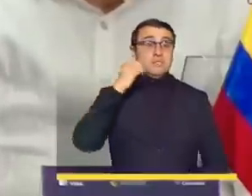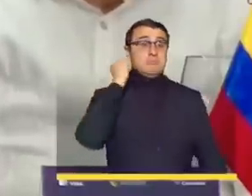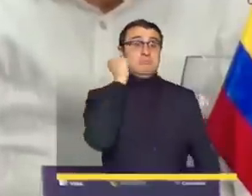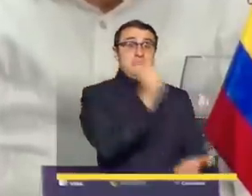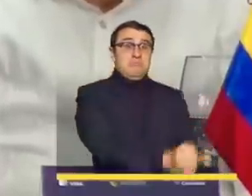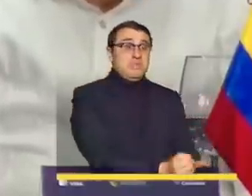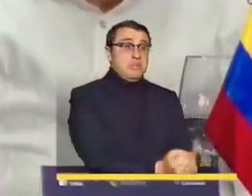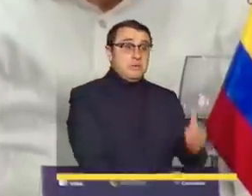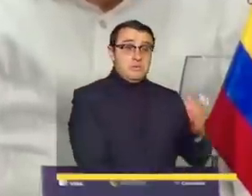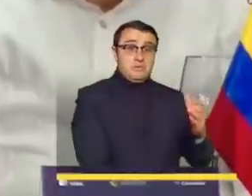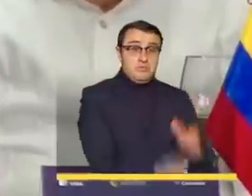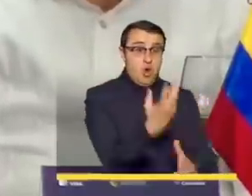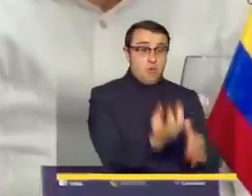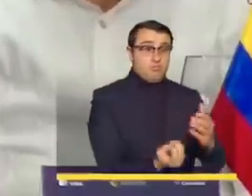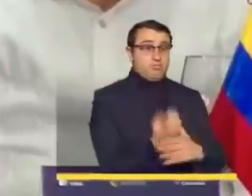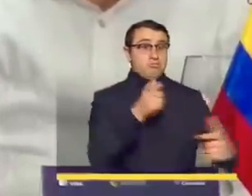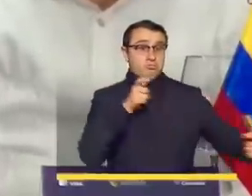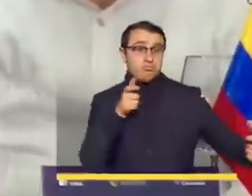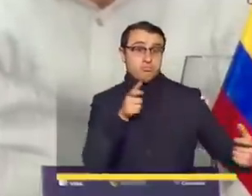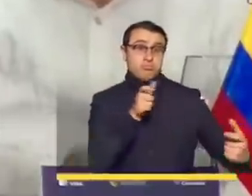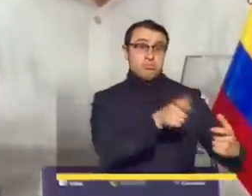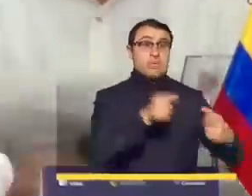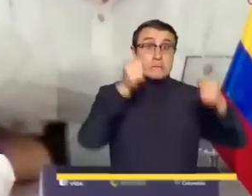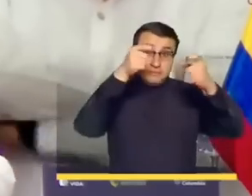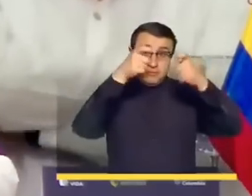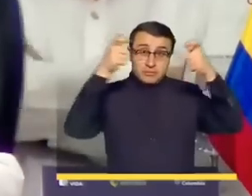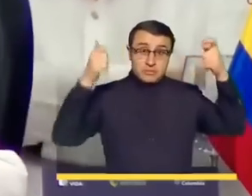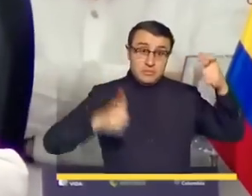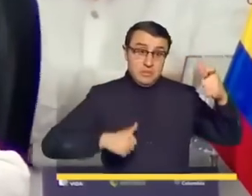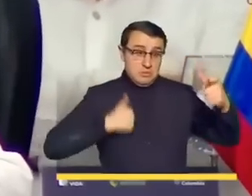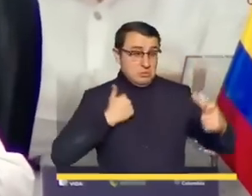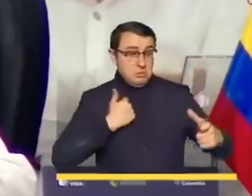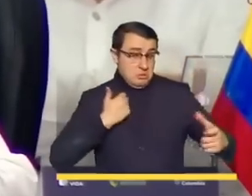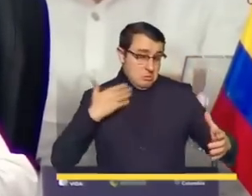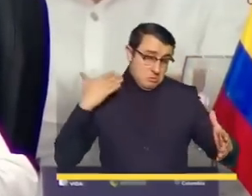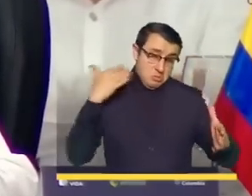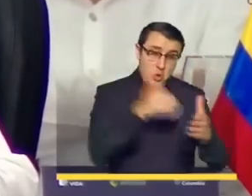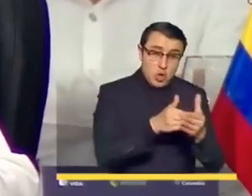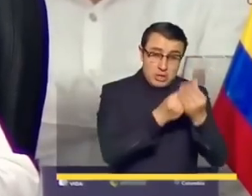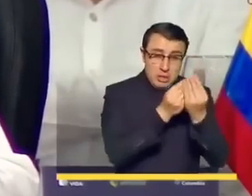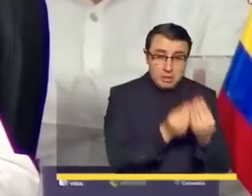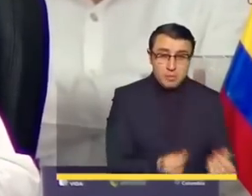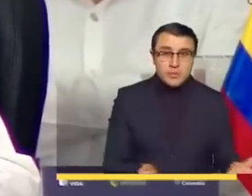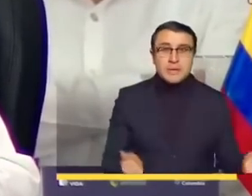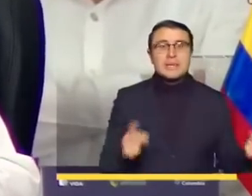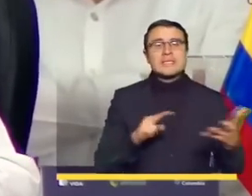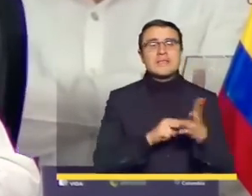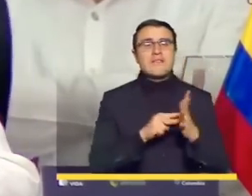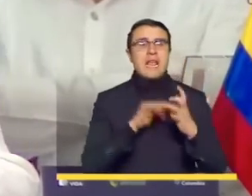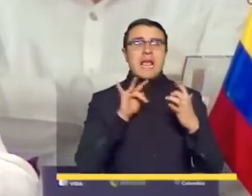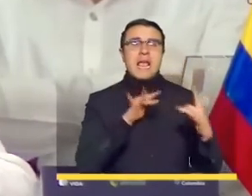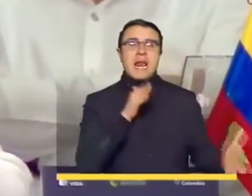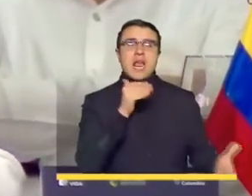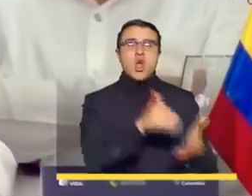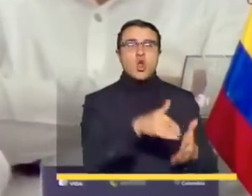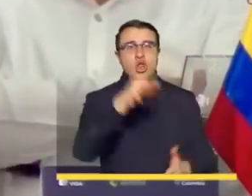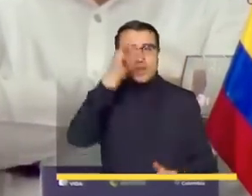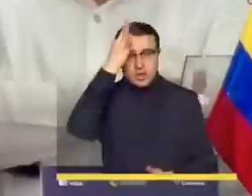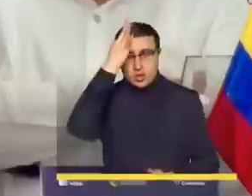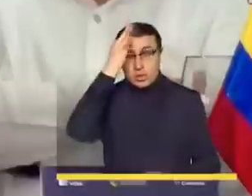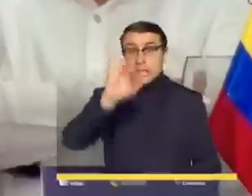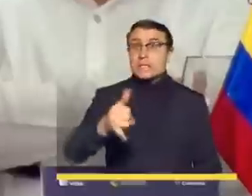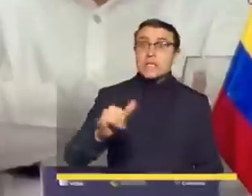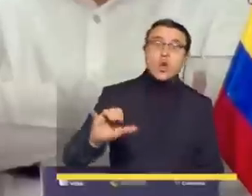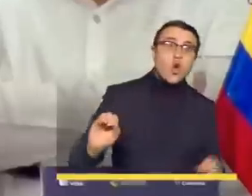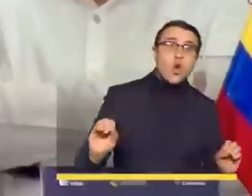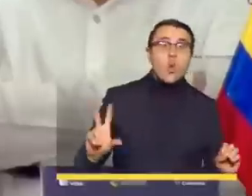decreto y usar el Estado para acabar la oferta. Esa es la guerra contra las drogas. ¿Sí o